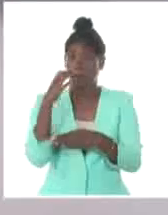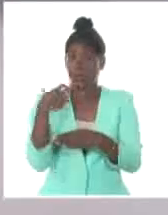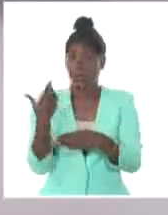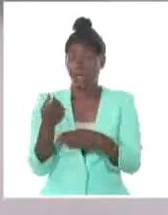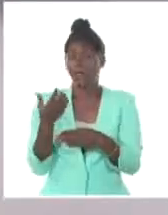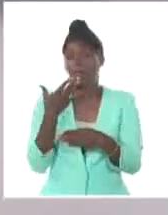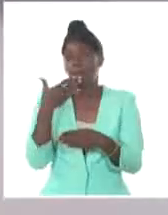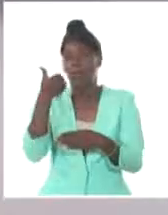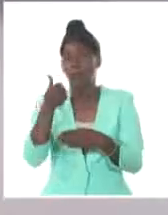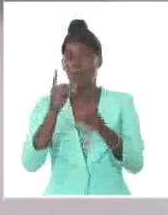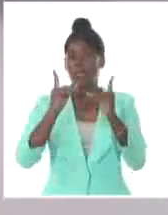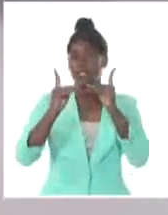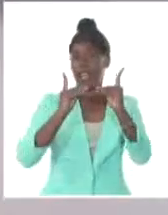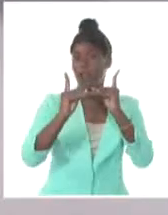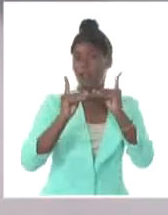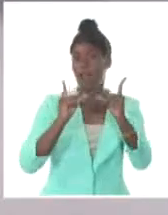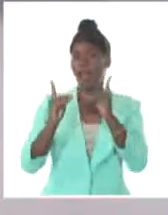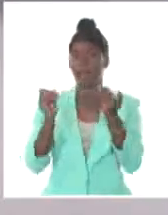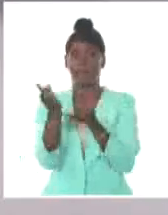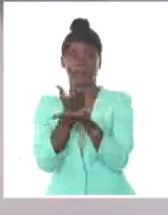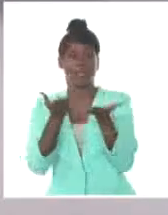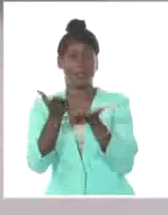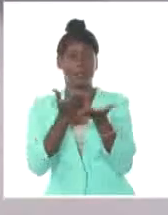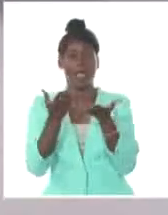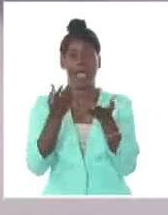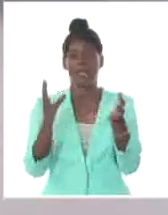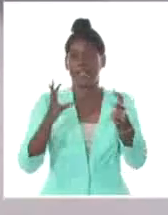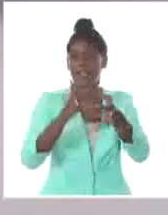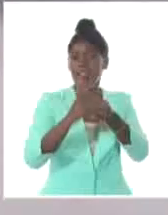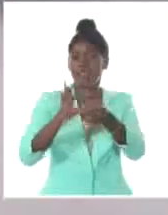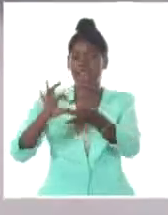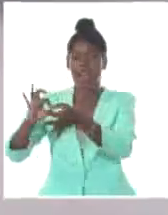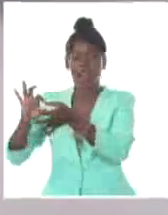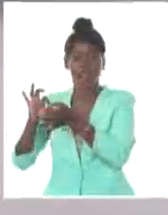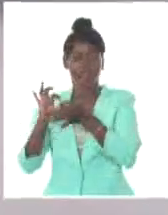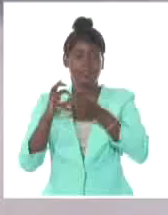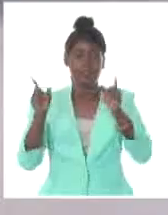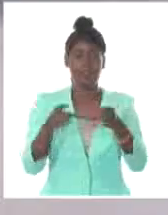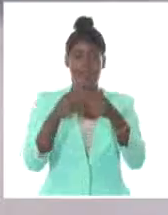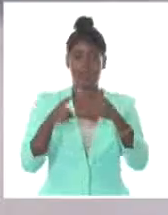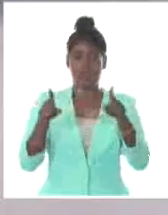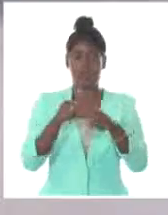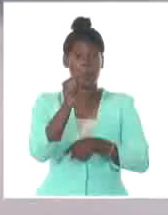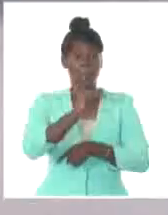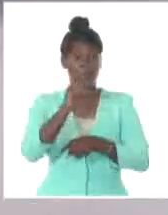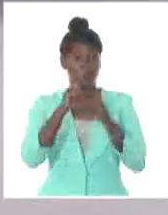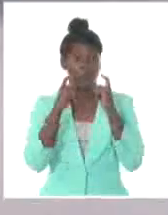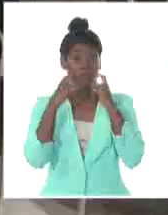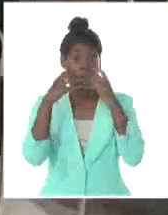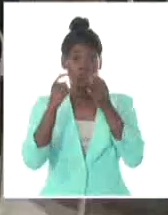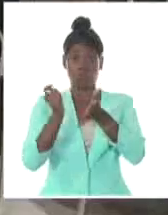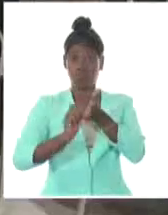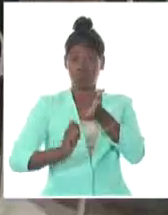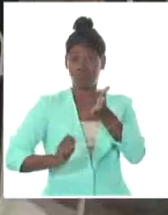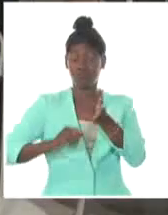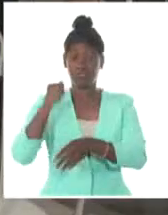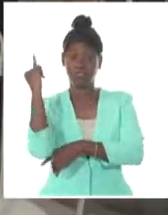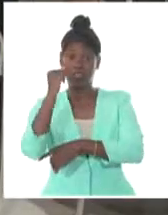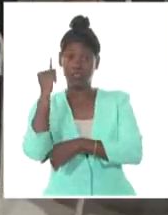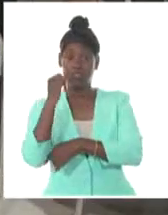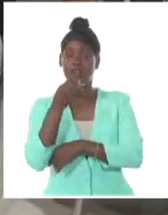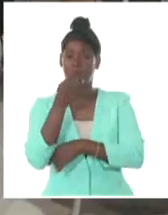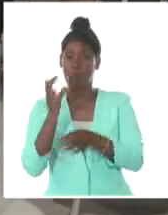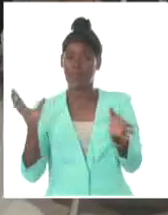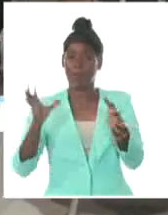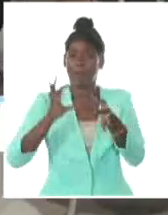establecer diálogos, intercambios y propiciar conexiones entre los actores de la industria de la música cubana e internacional.